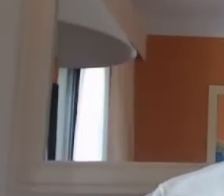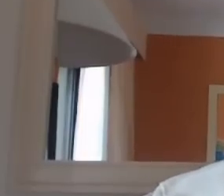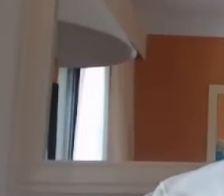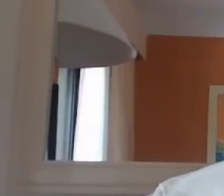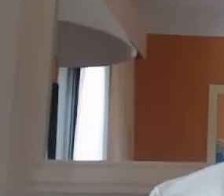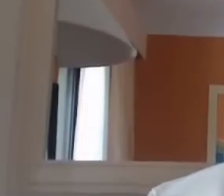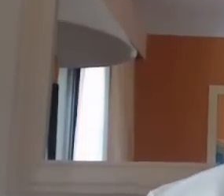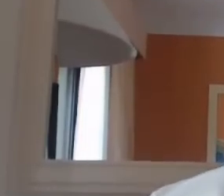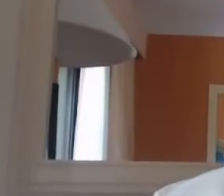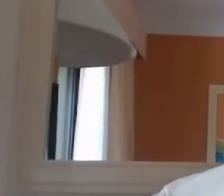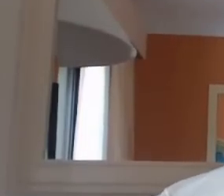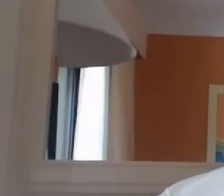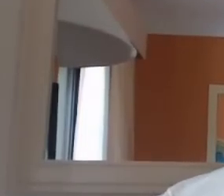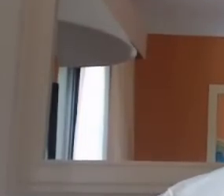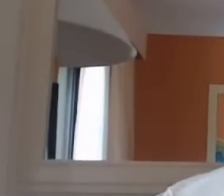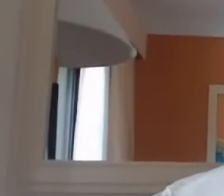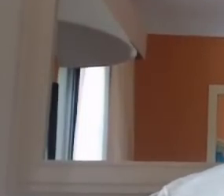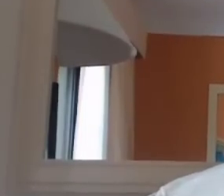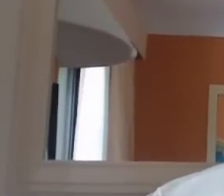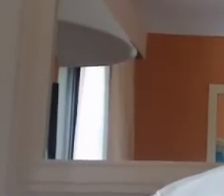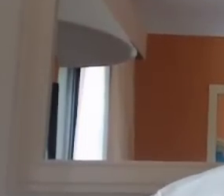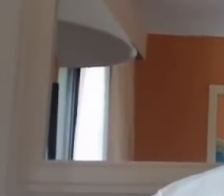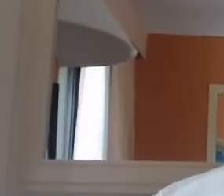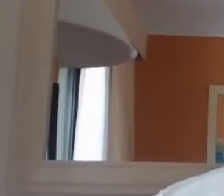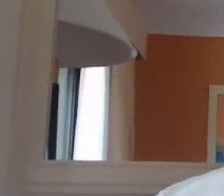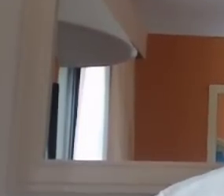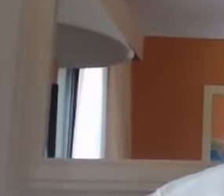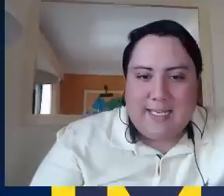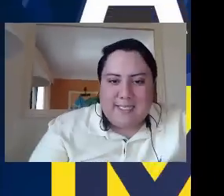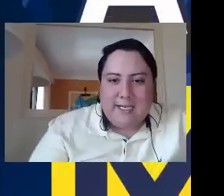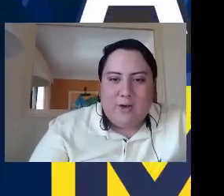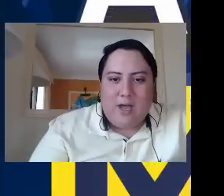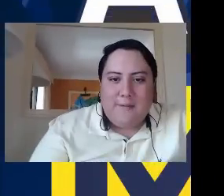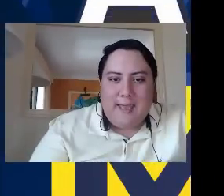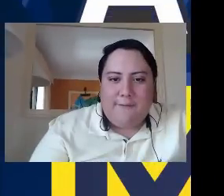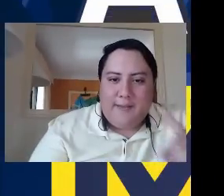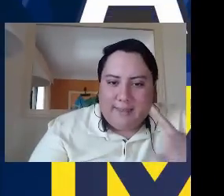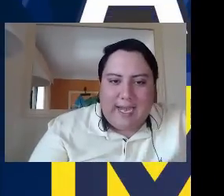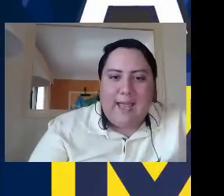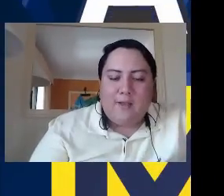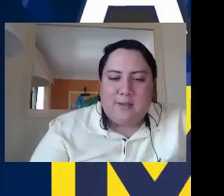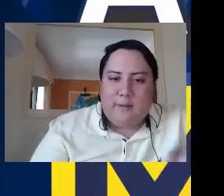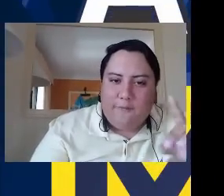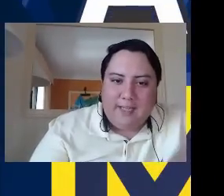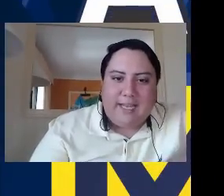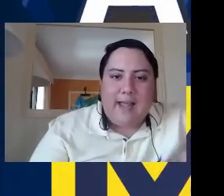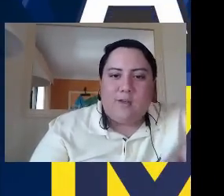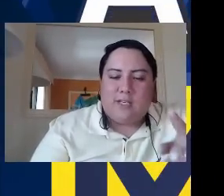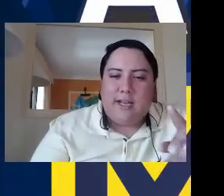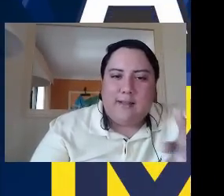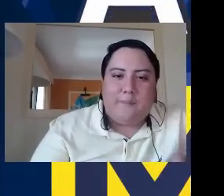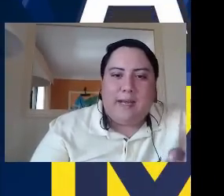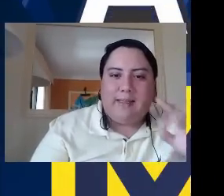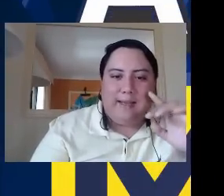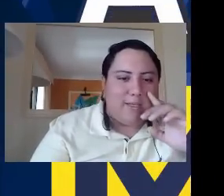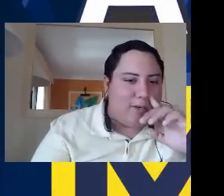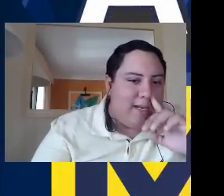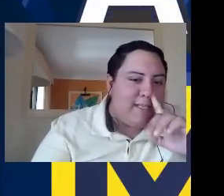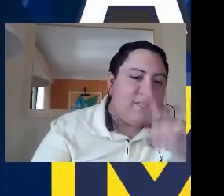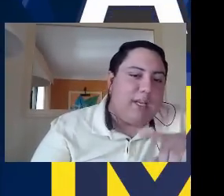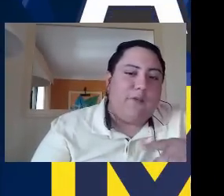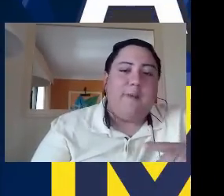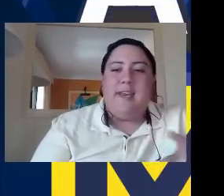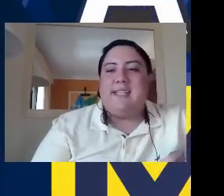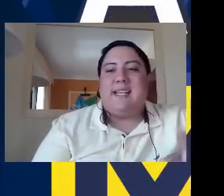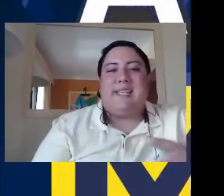con las madres de estos desaparecidos dentro de ellos también hay que decirlo había filtrados había infiltrados que eran de parte de las